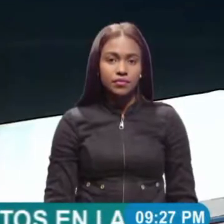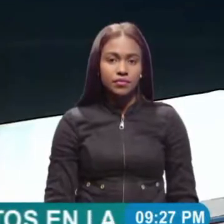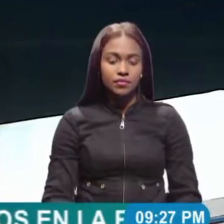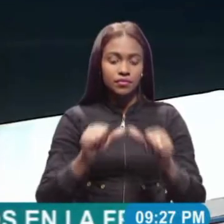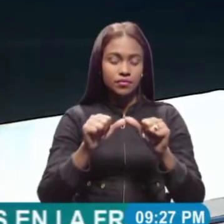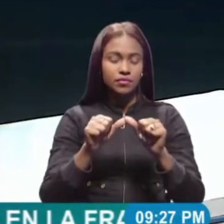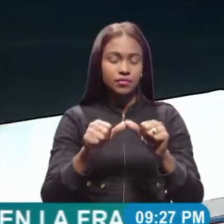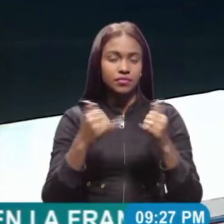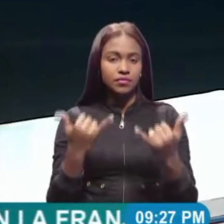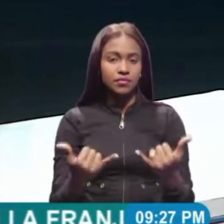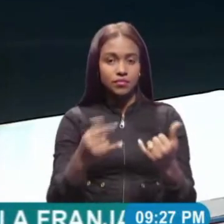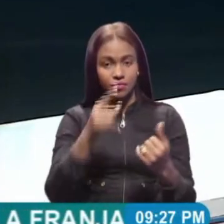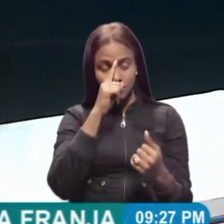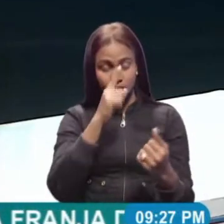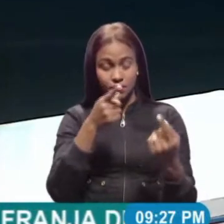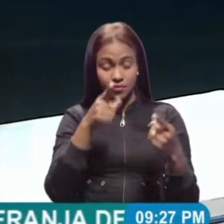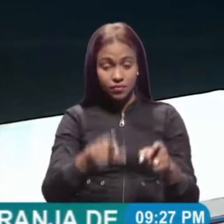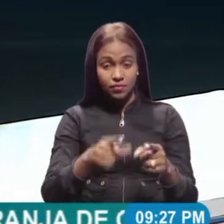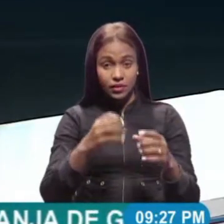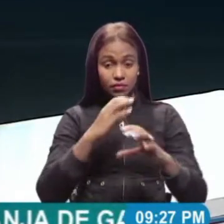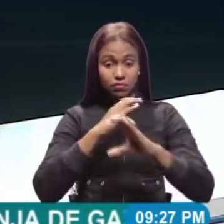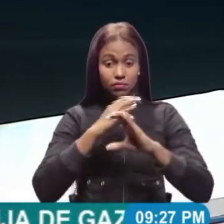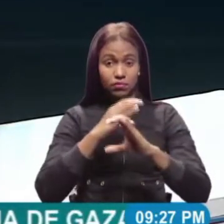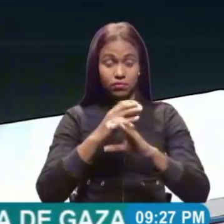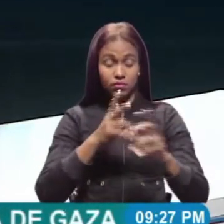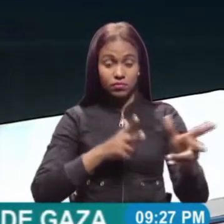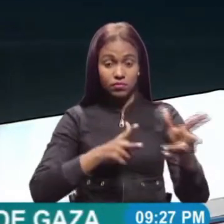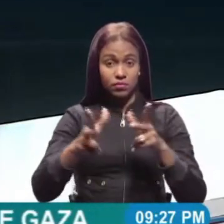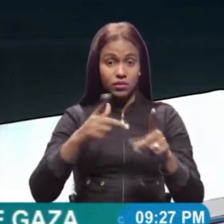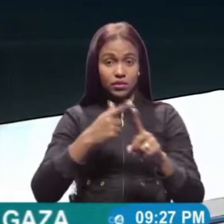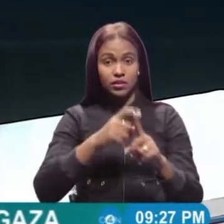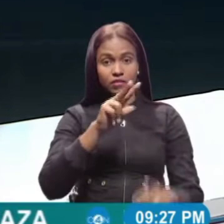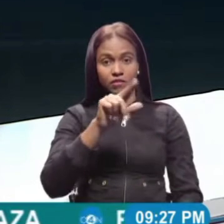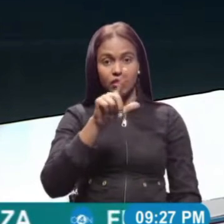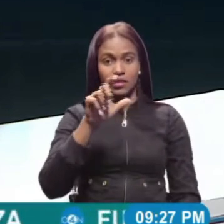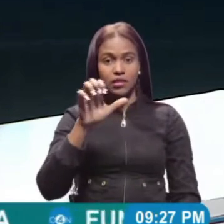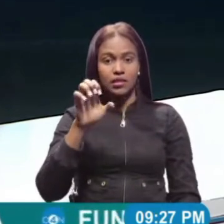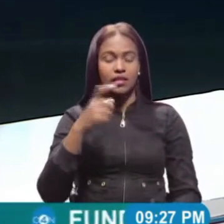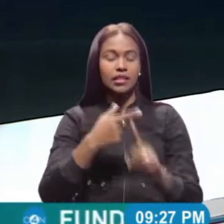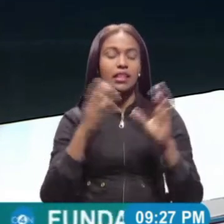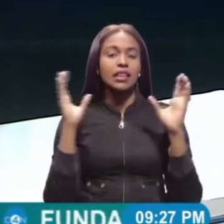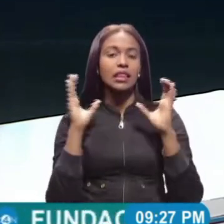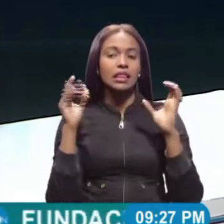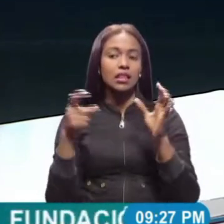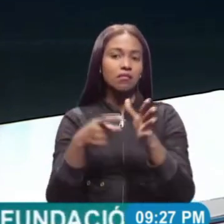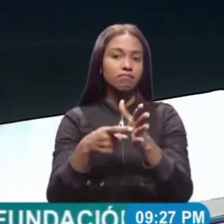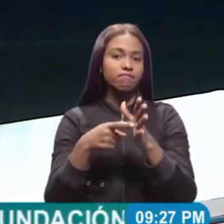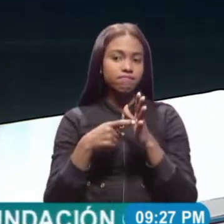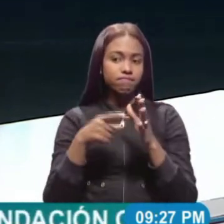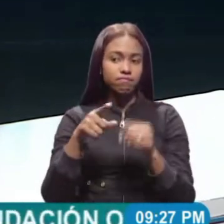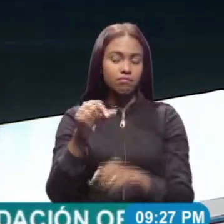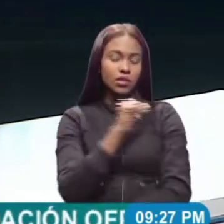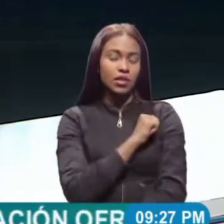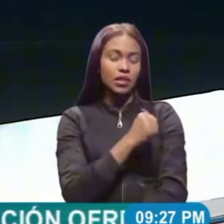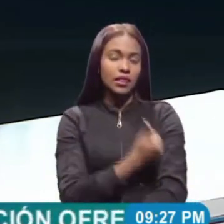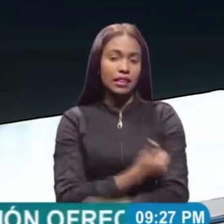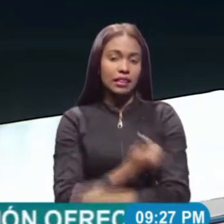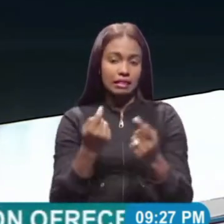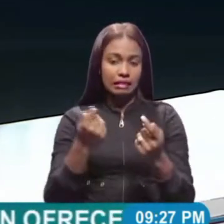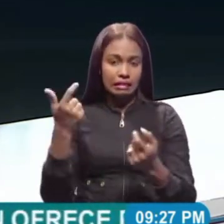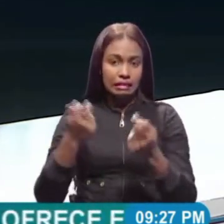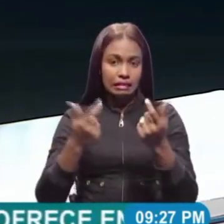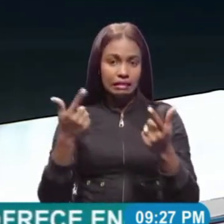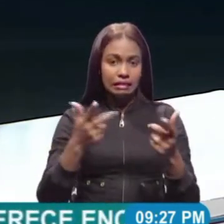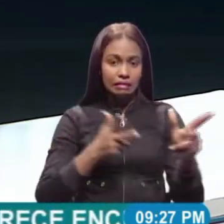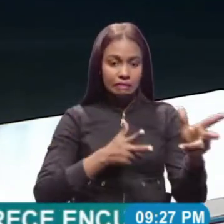Continuamos ahora con la Asociación de Transporte de Pasajeros del Valle de Constanza, que exige a las autoridades que eliminen el tránsito